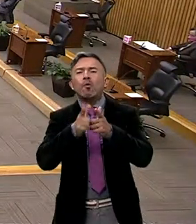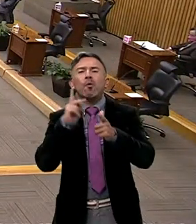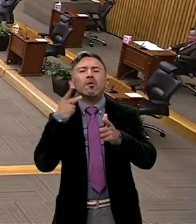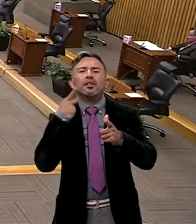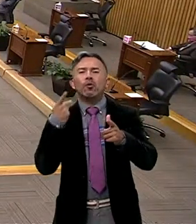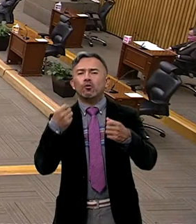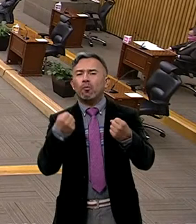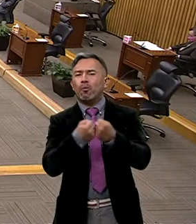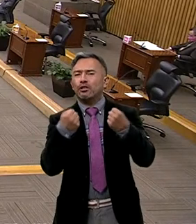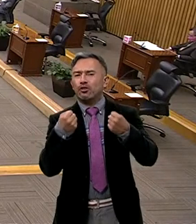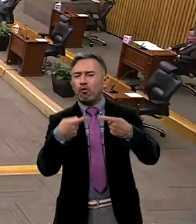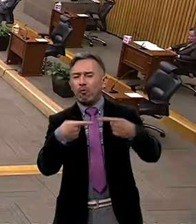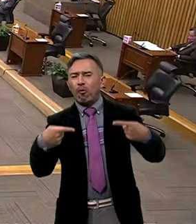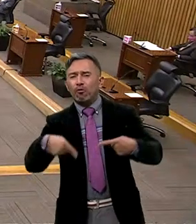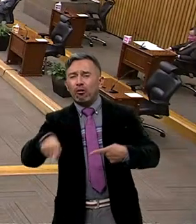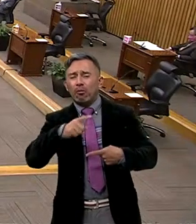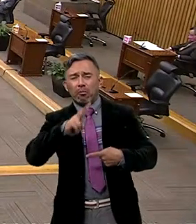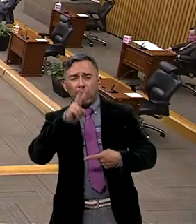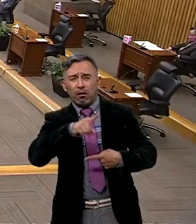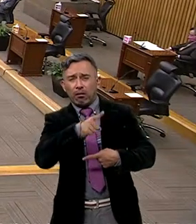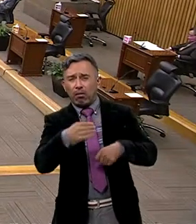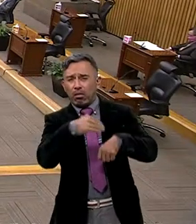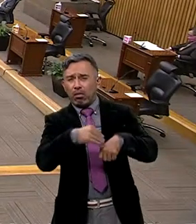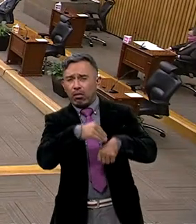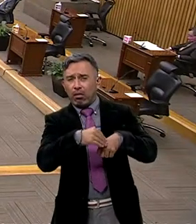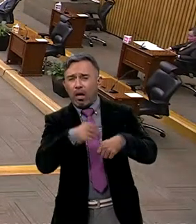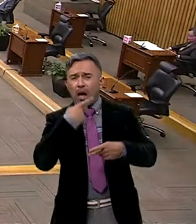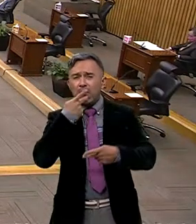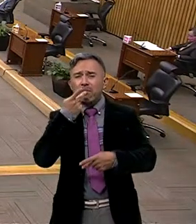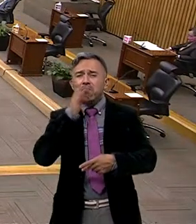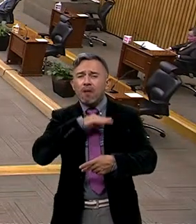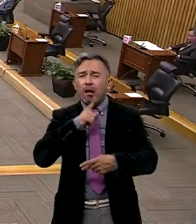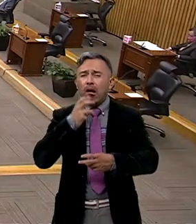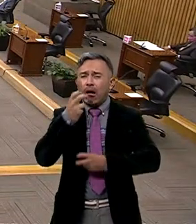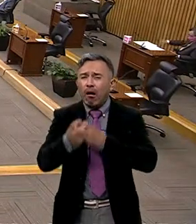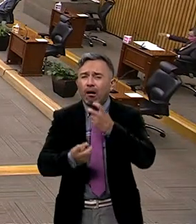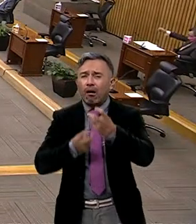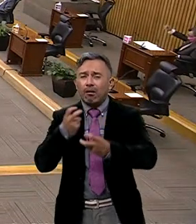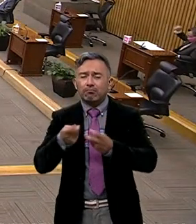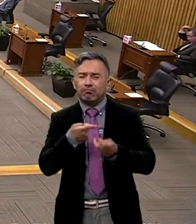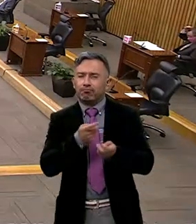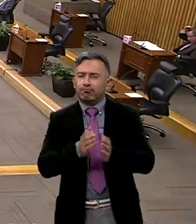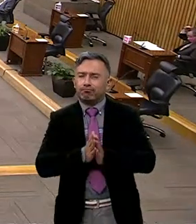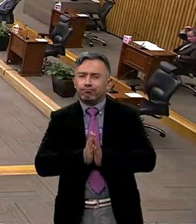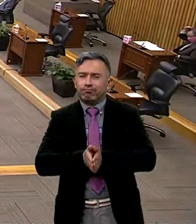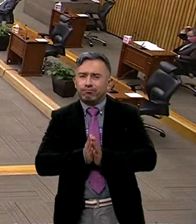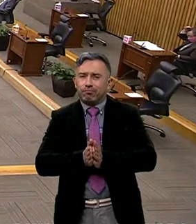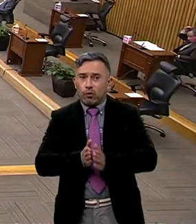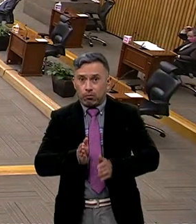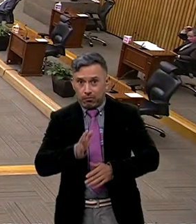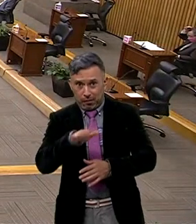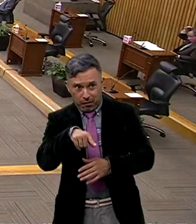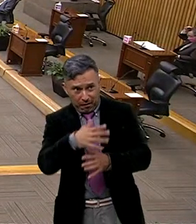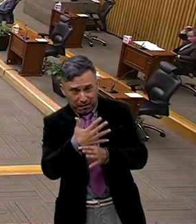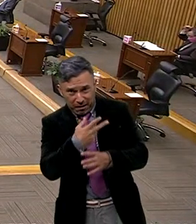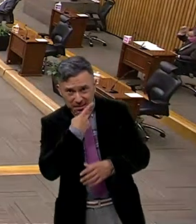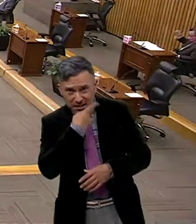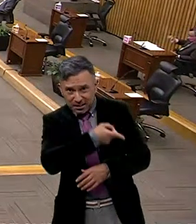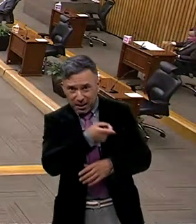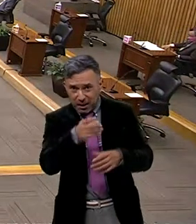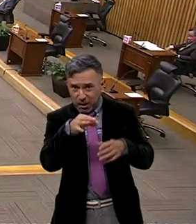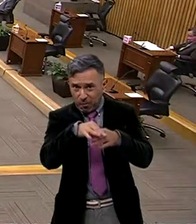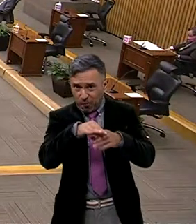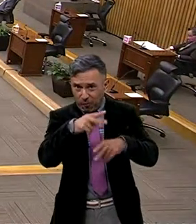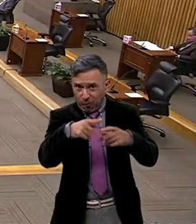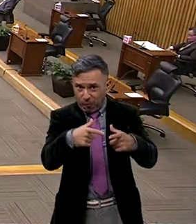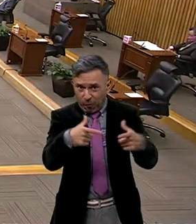hilarantes a mí me parece que estar diciendo que fue un triunfo bueno es eso de